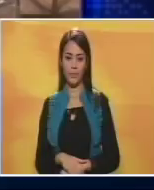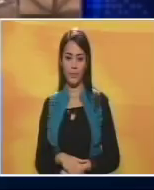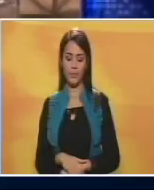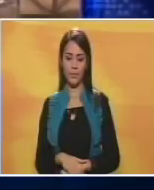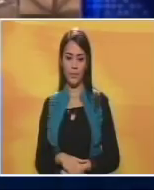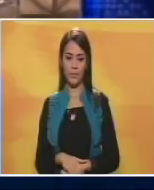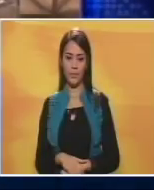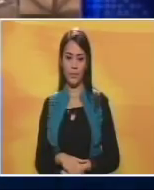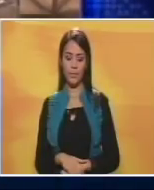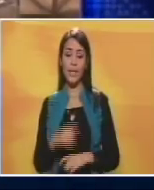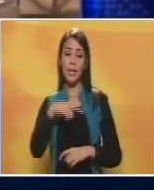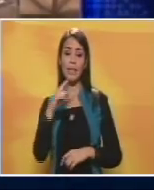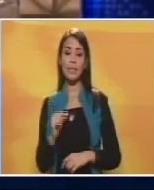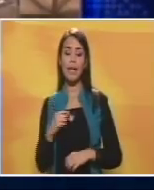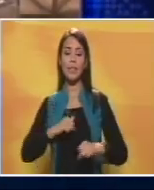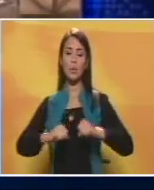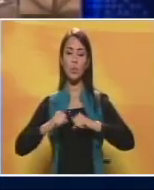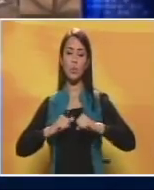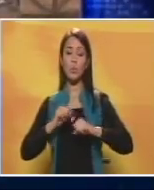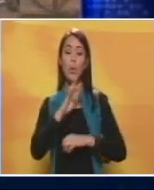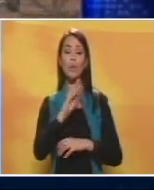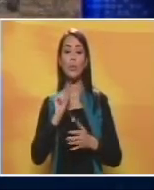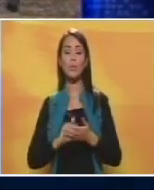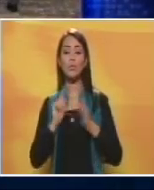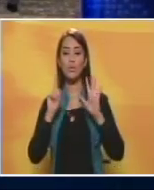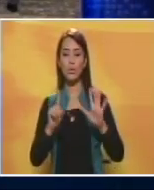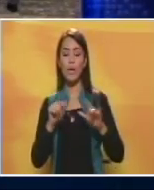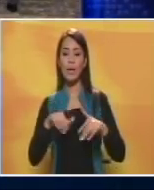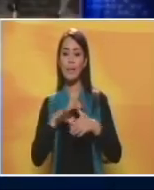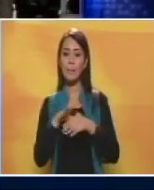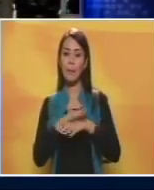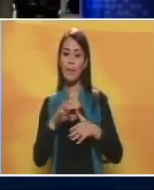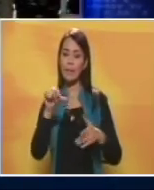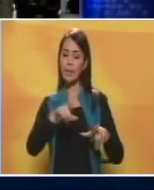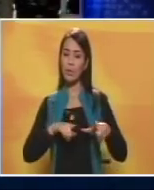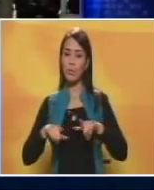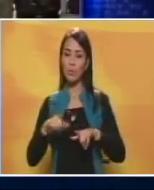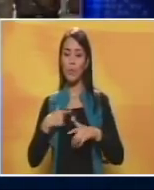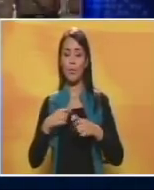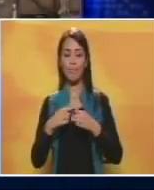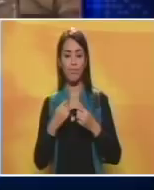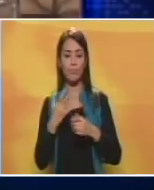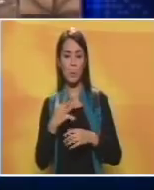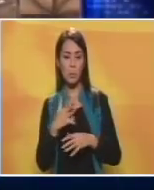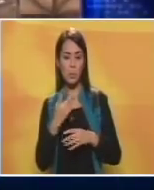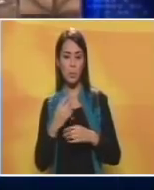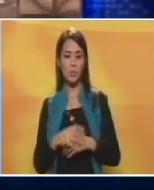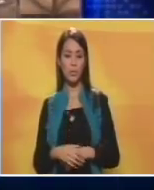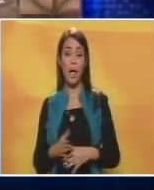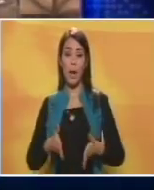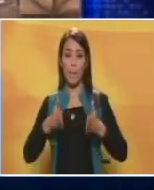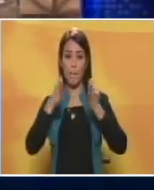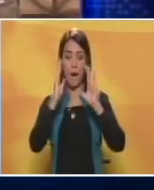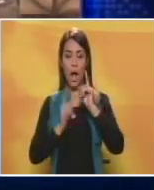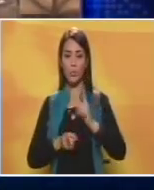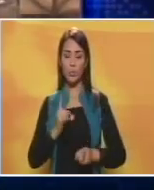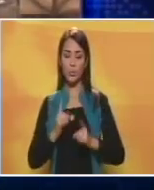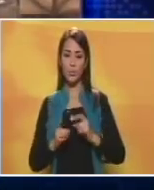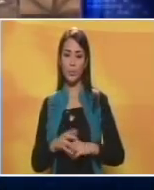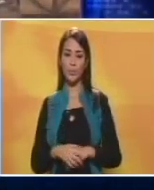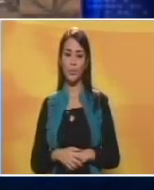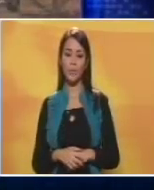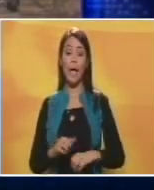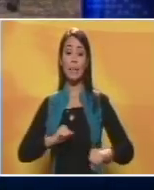En Italia, un terremoto de magnitud 4.6 sacudió este martes el centro del país, provocando daños leves en algunos edificios. El sismo,